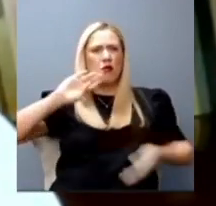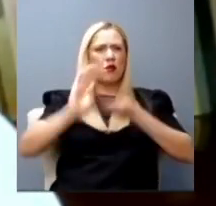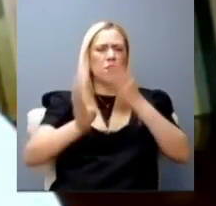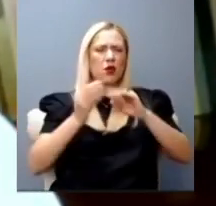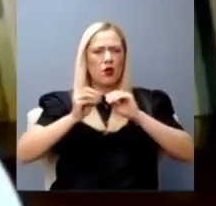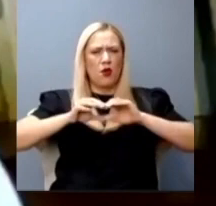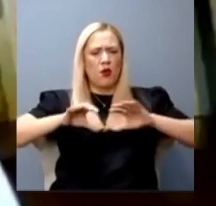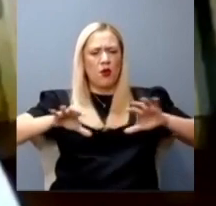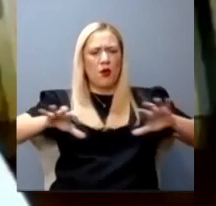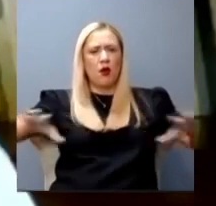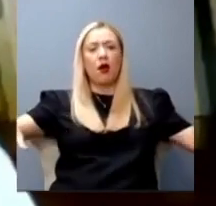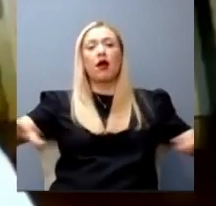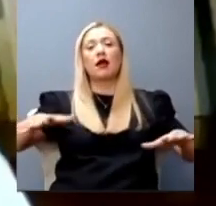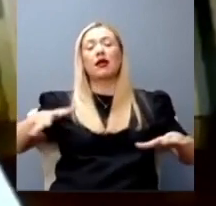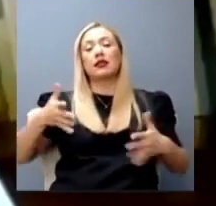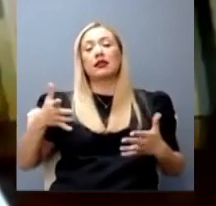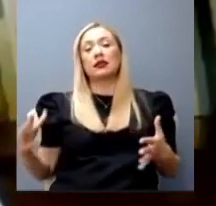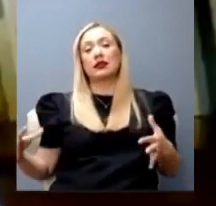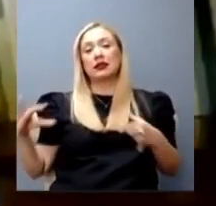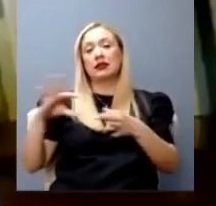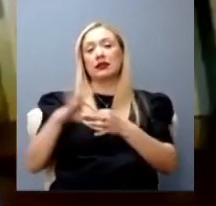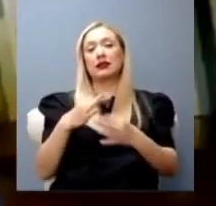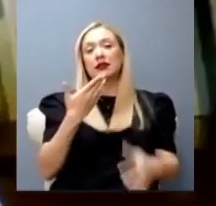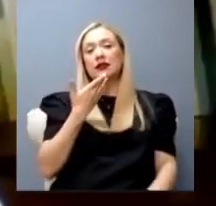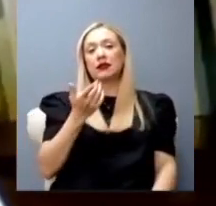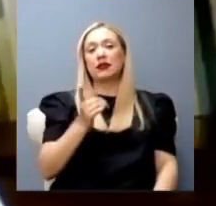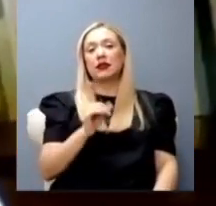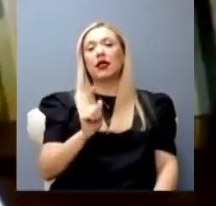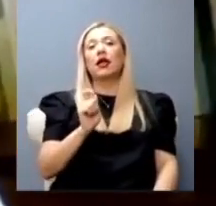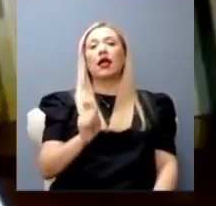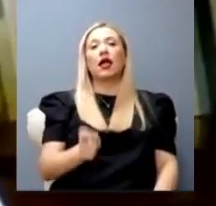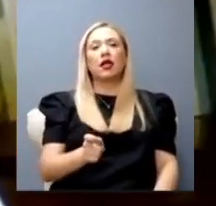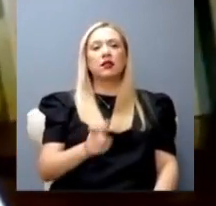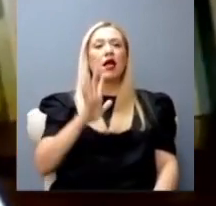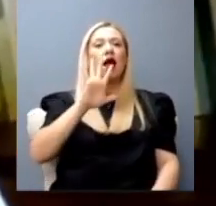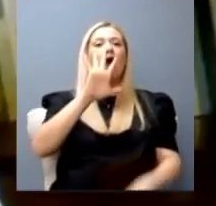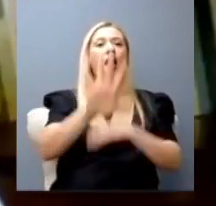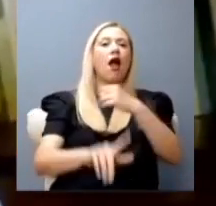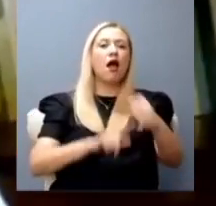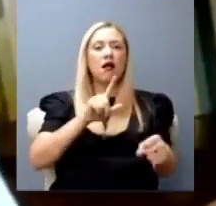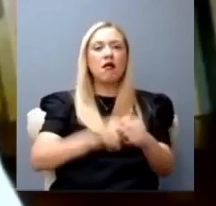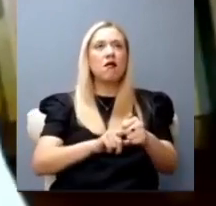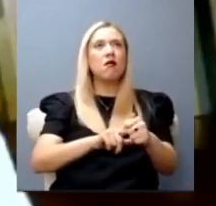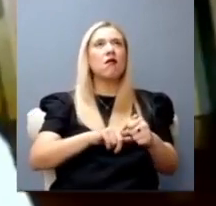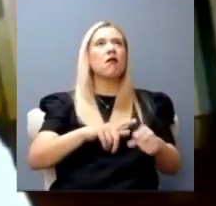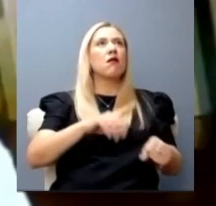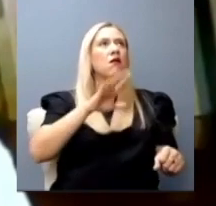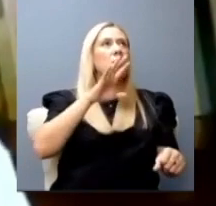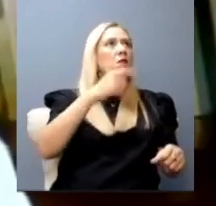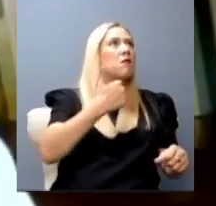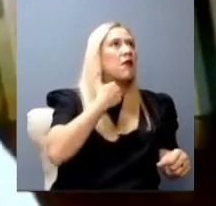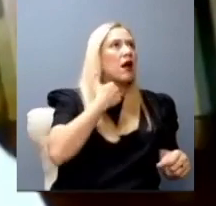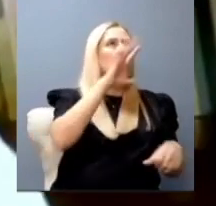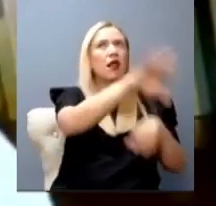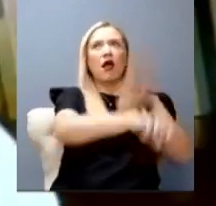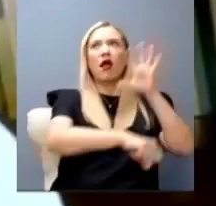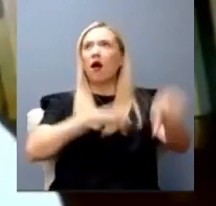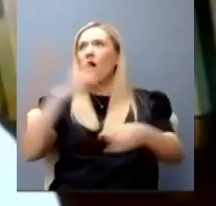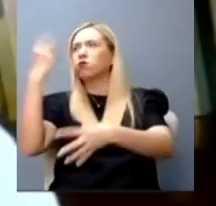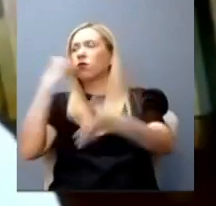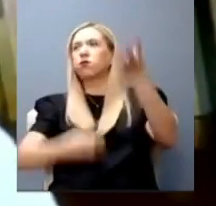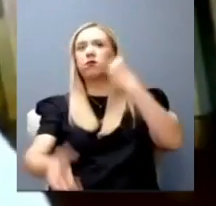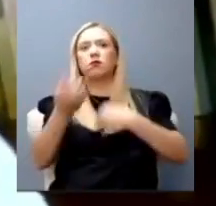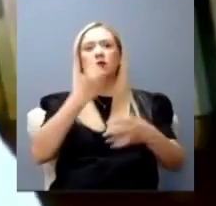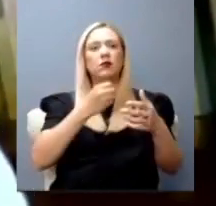muy estrechamente relacionado, con la pérdida de la biodiversidad en el mundo, que es una consecuencia más del cambio